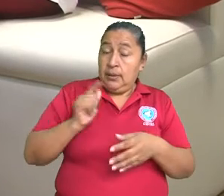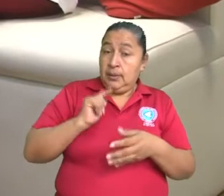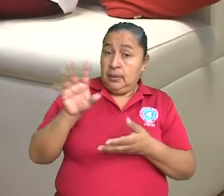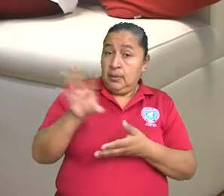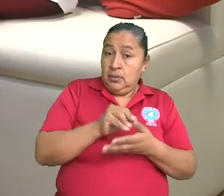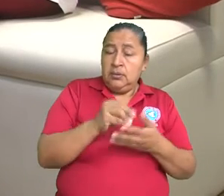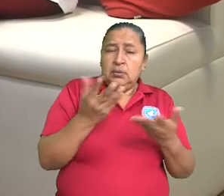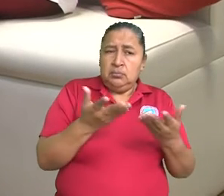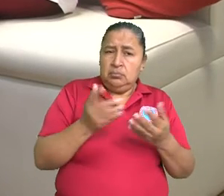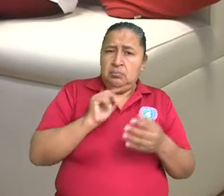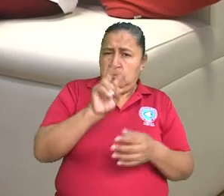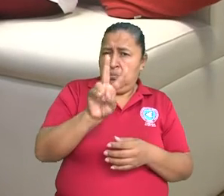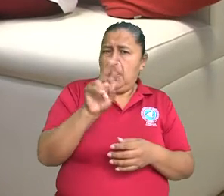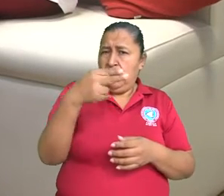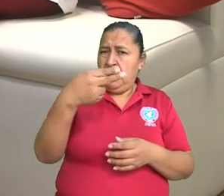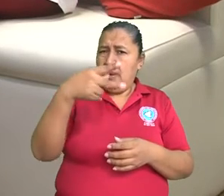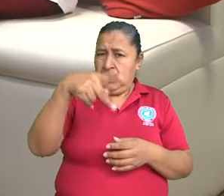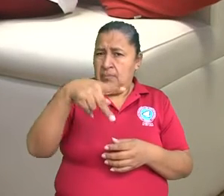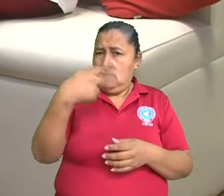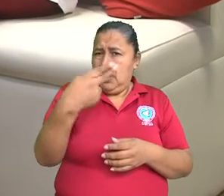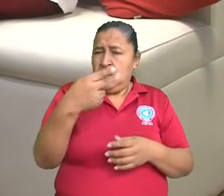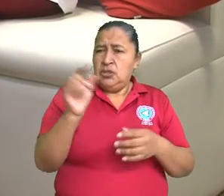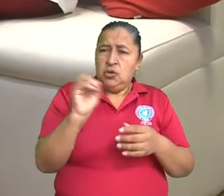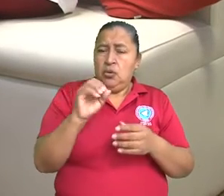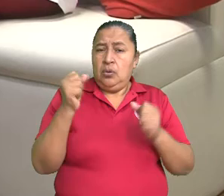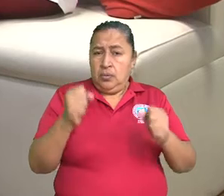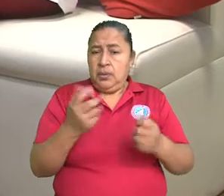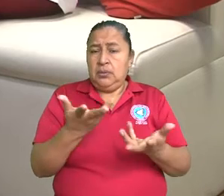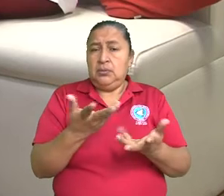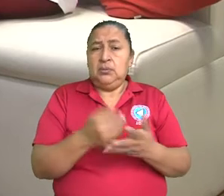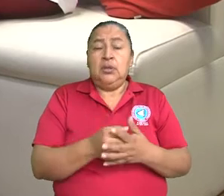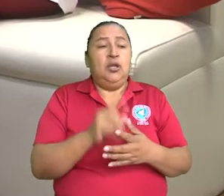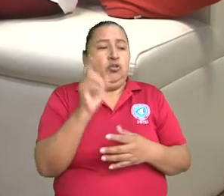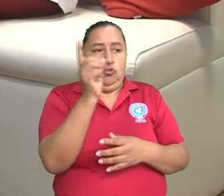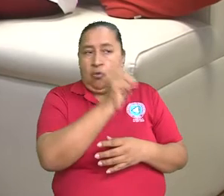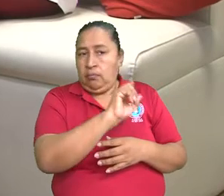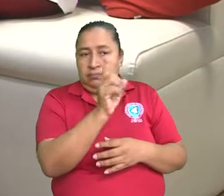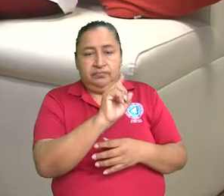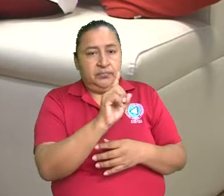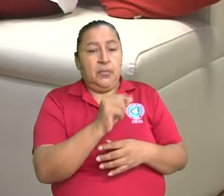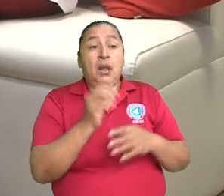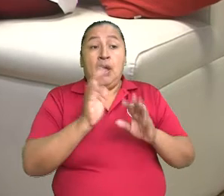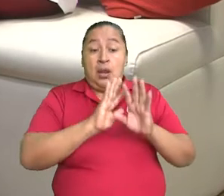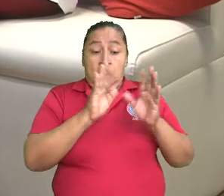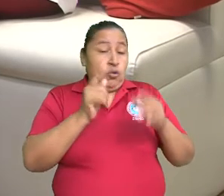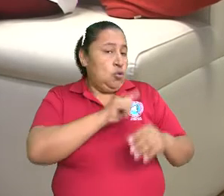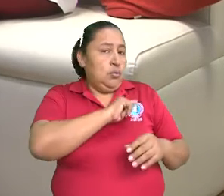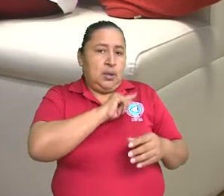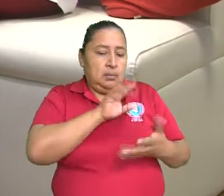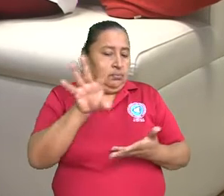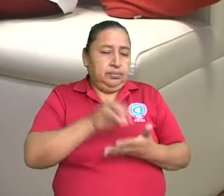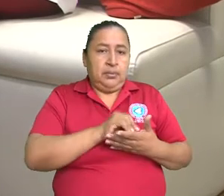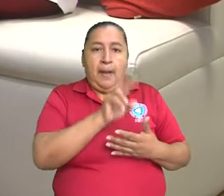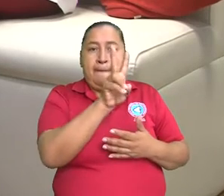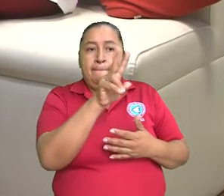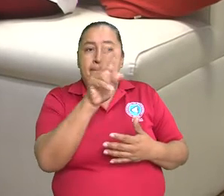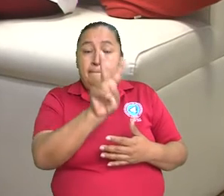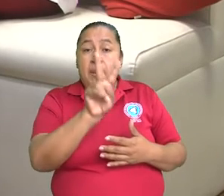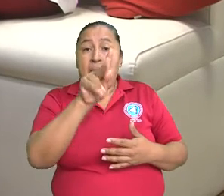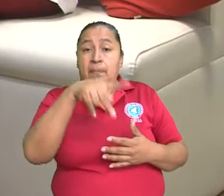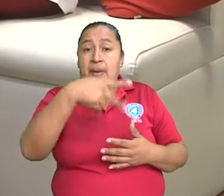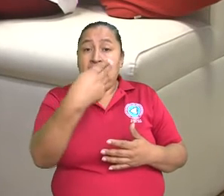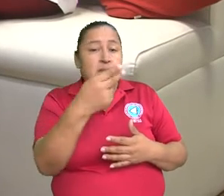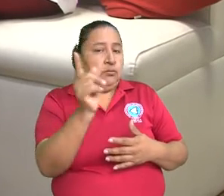hombre cómo es la...? Para que nos aclare. No, el virus del papiloma humano, nosotros no nacemos con el virus, uh-huh. sino que cómo